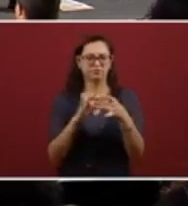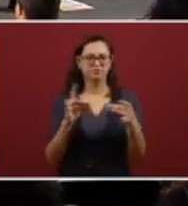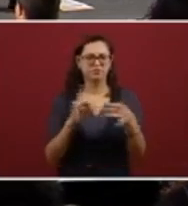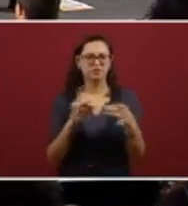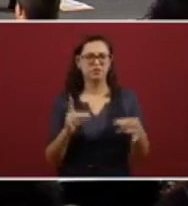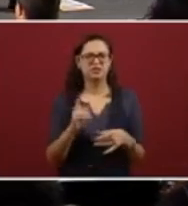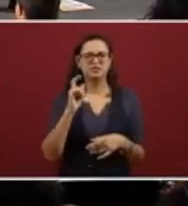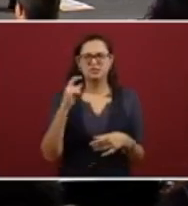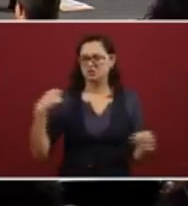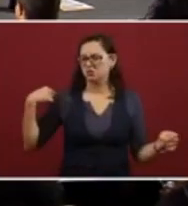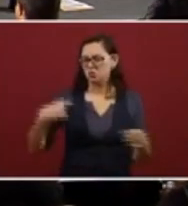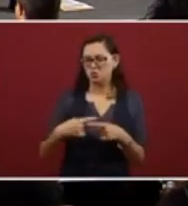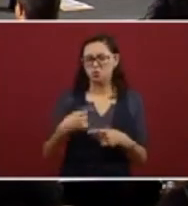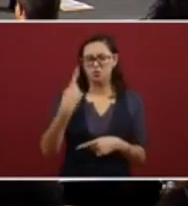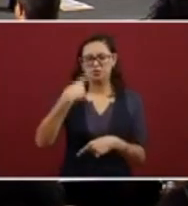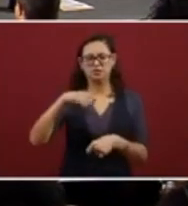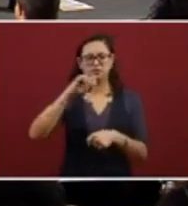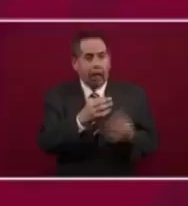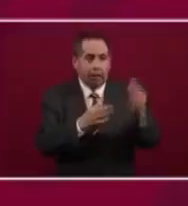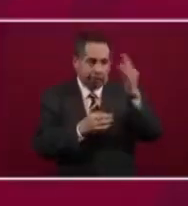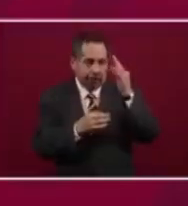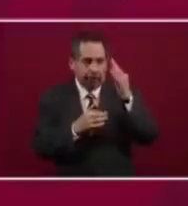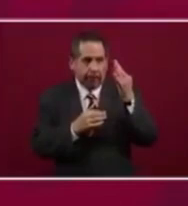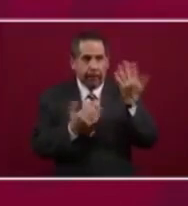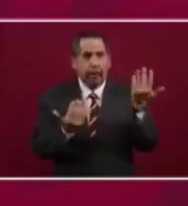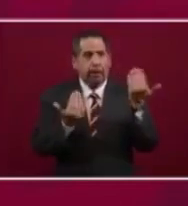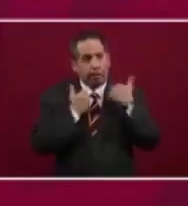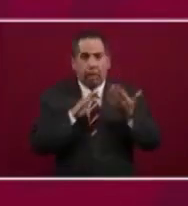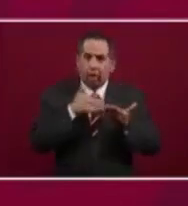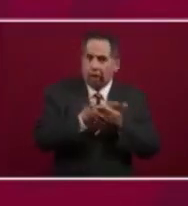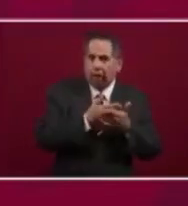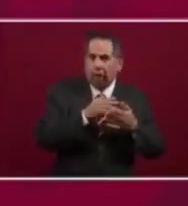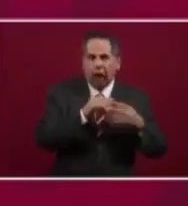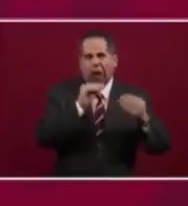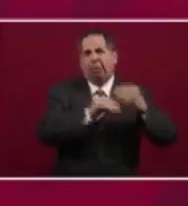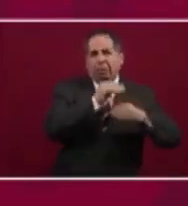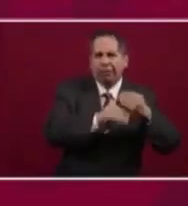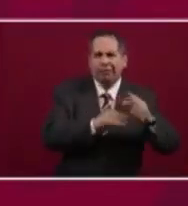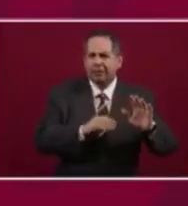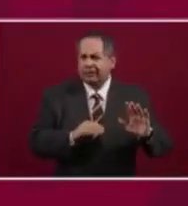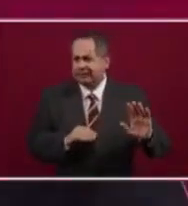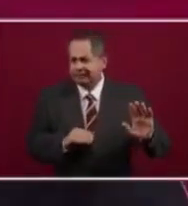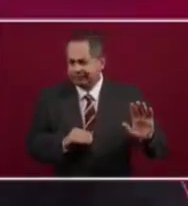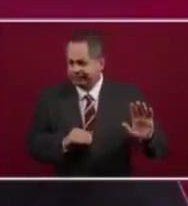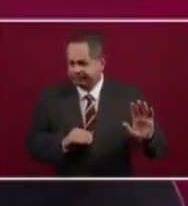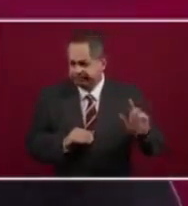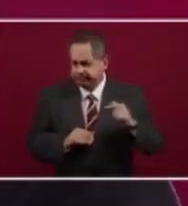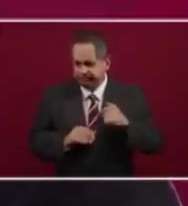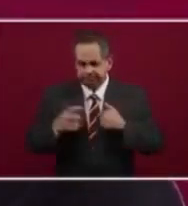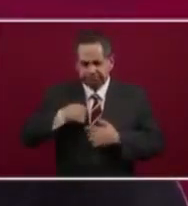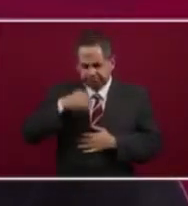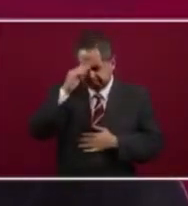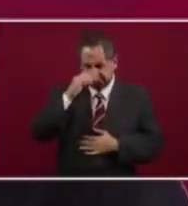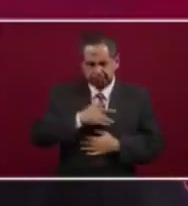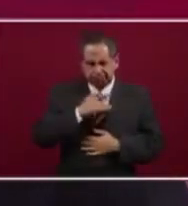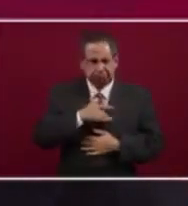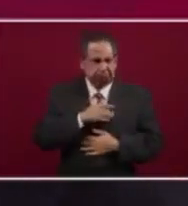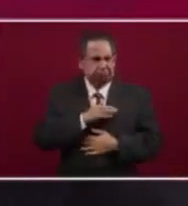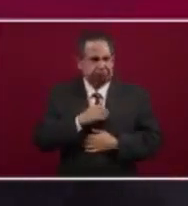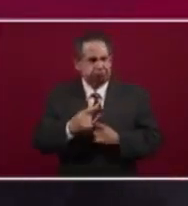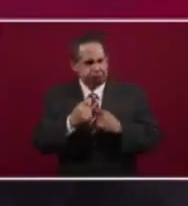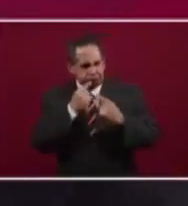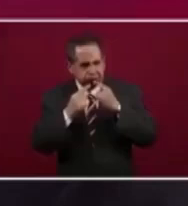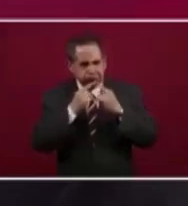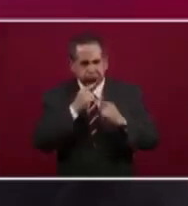los diferendos entre Estados Unidos y México. Nosotros pensamos que se puede llegar a un acuerdo con